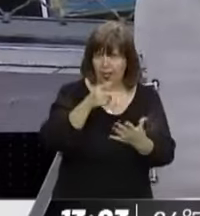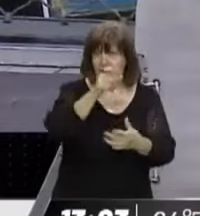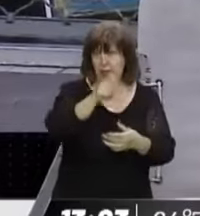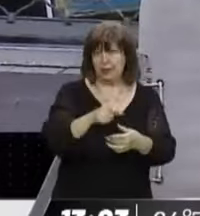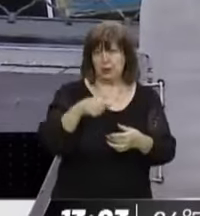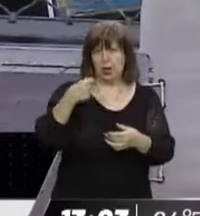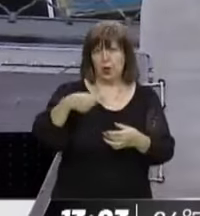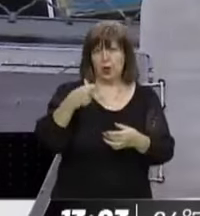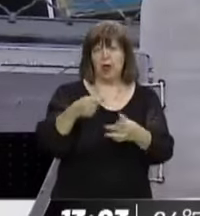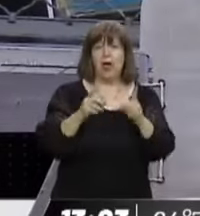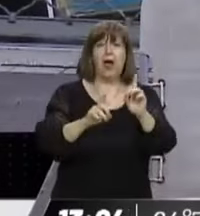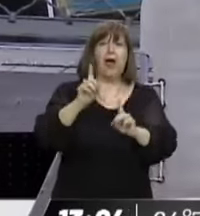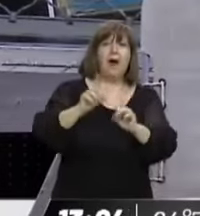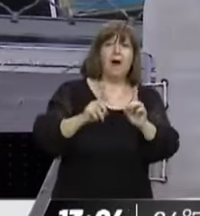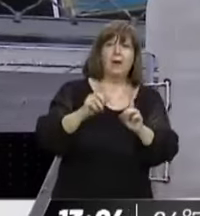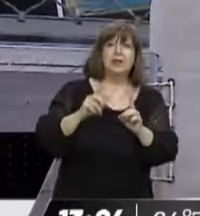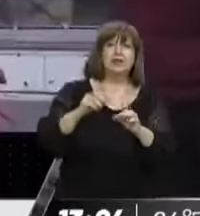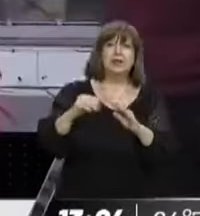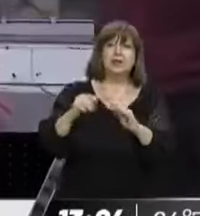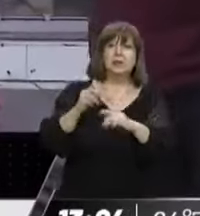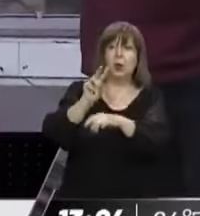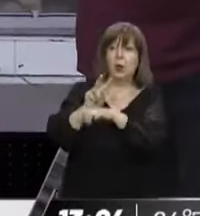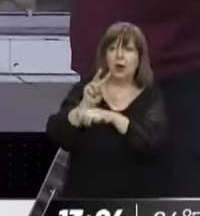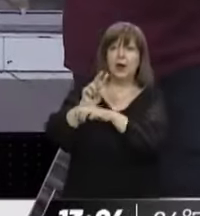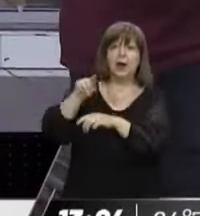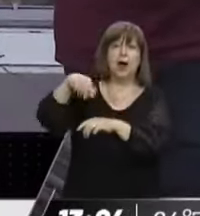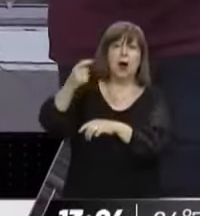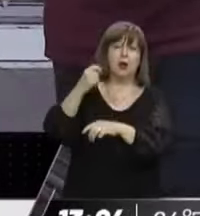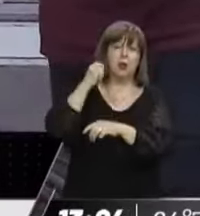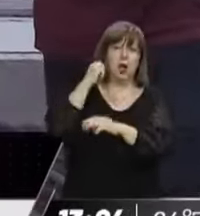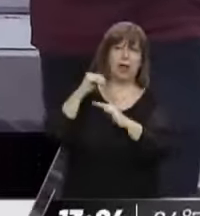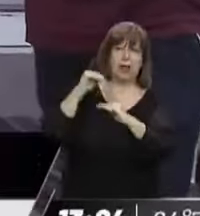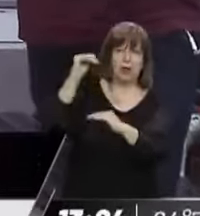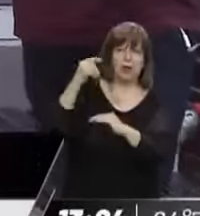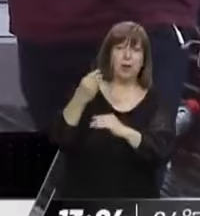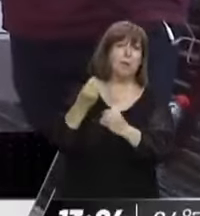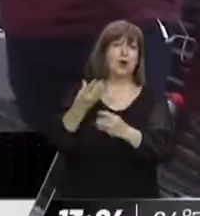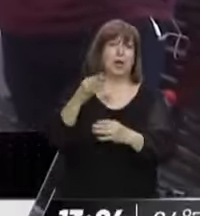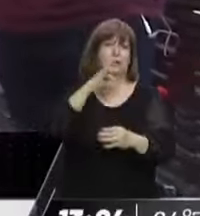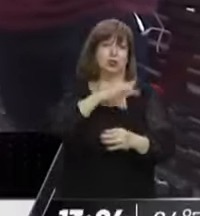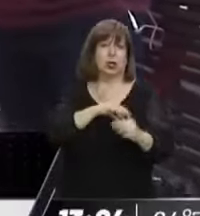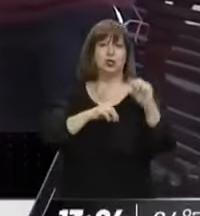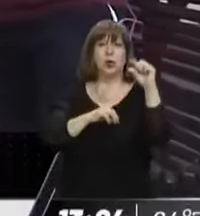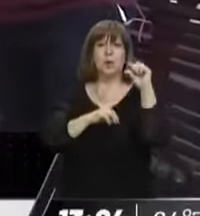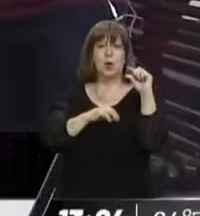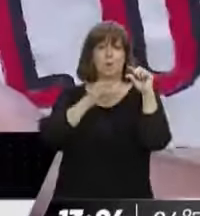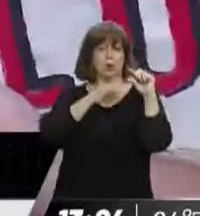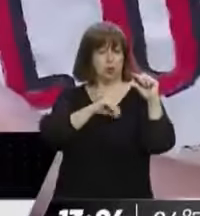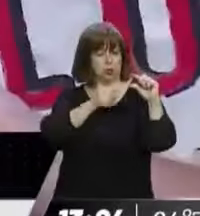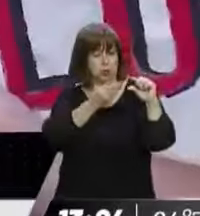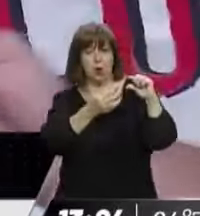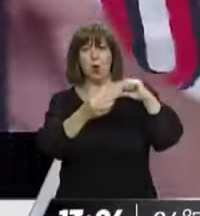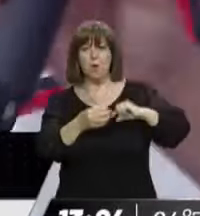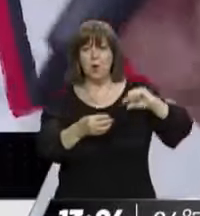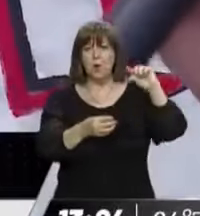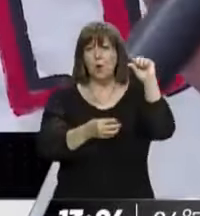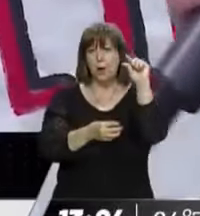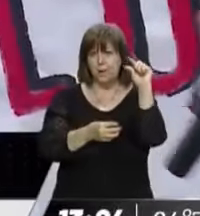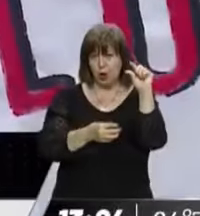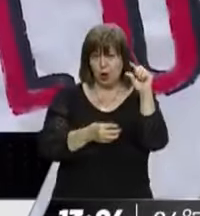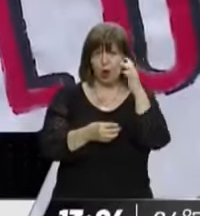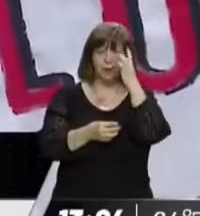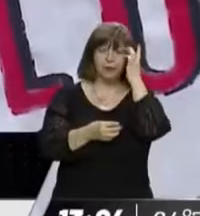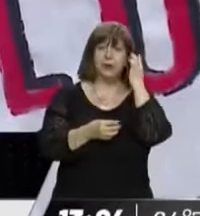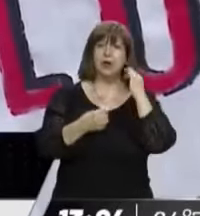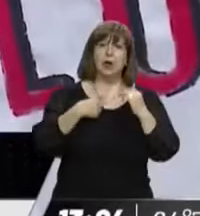a cuidar a veces a otros adultos mayores también porque los sueldos no nos alcanzan Qué se siente de